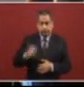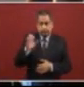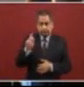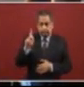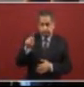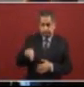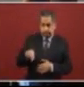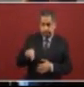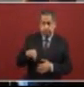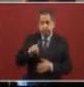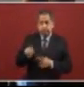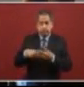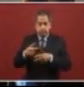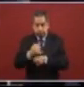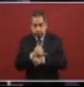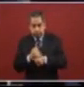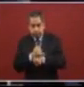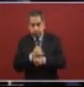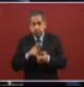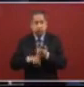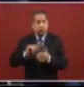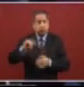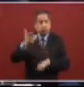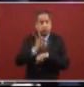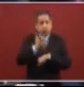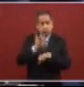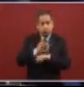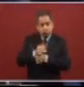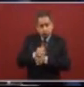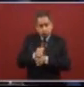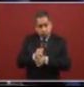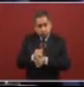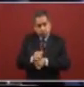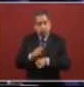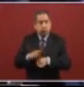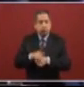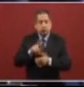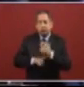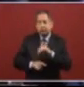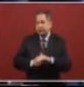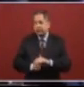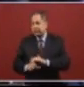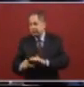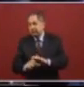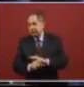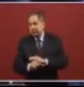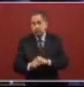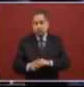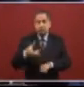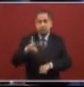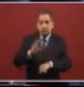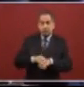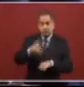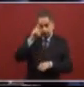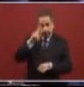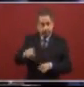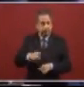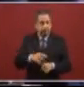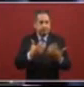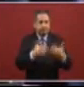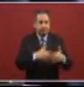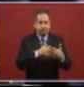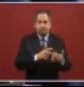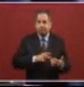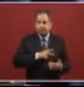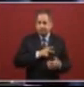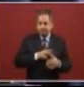Nieto, quien es investigado por autoridades de Estados Unidos por supuestos sobornos para autorizar la compra de la planta de fertilizantes, la que